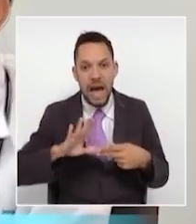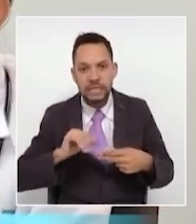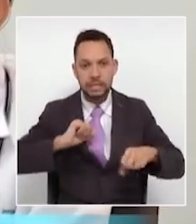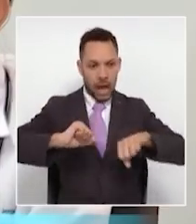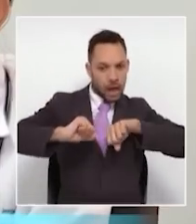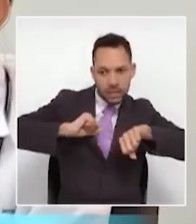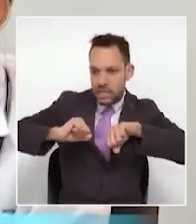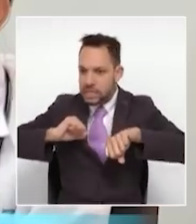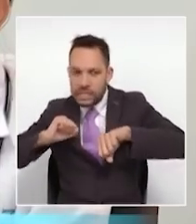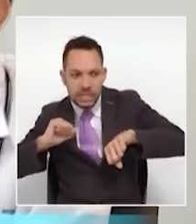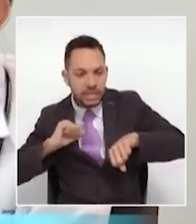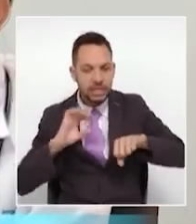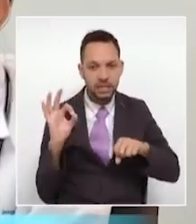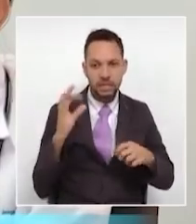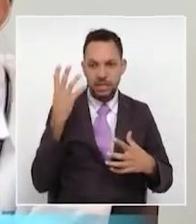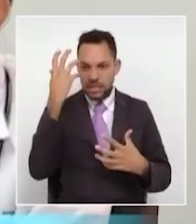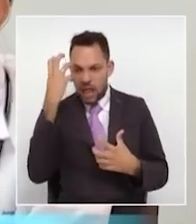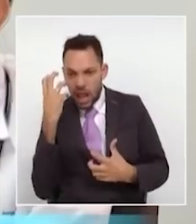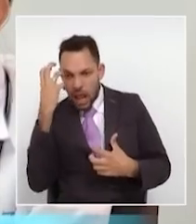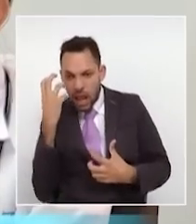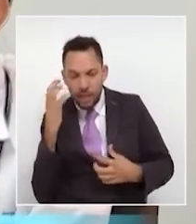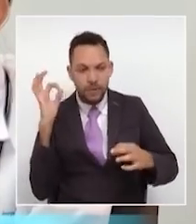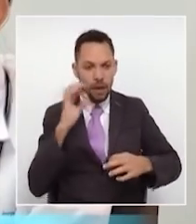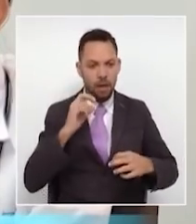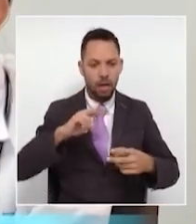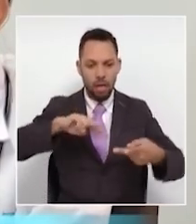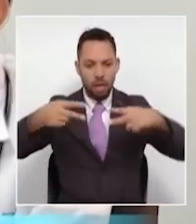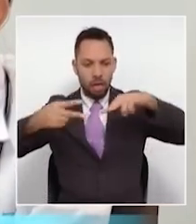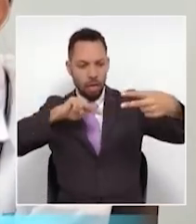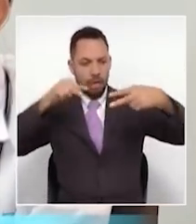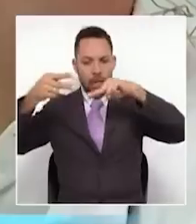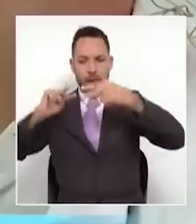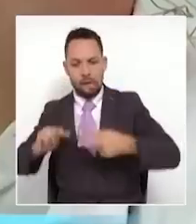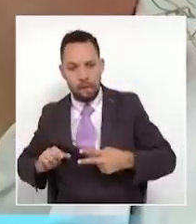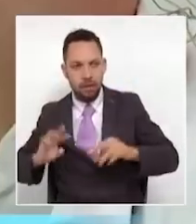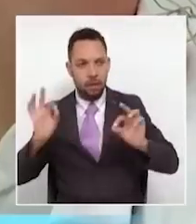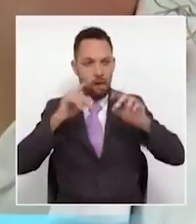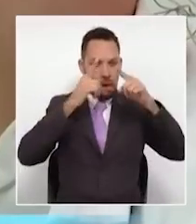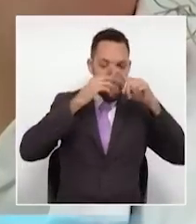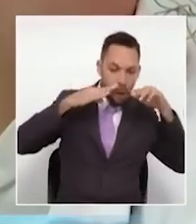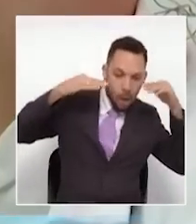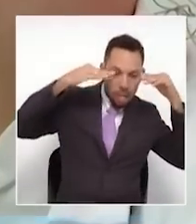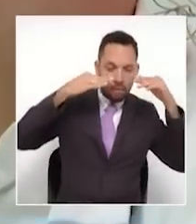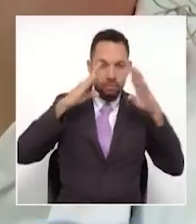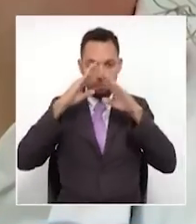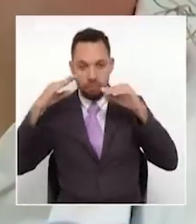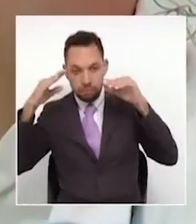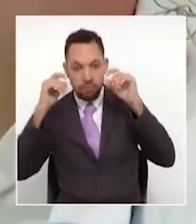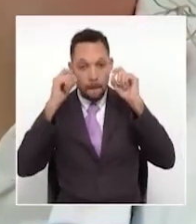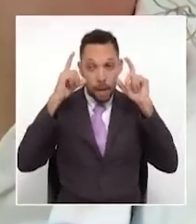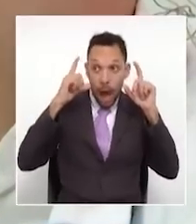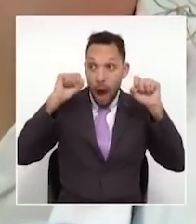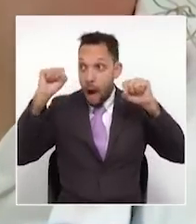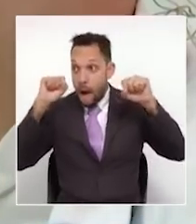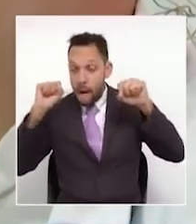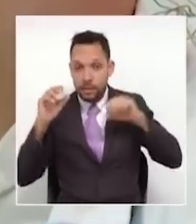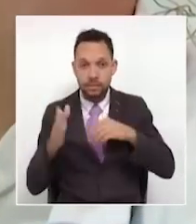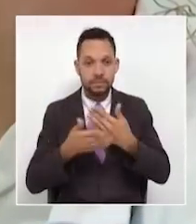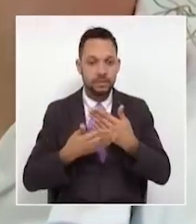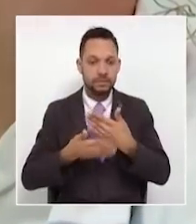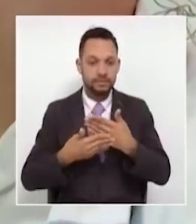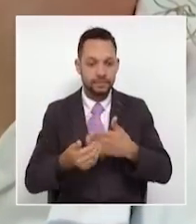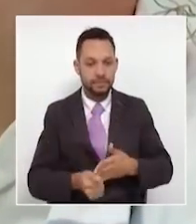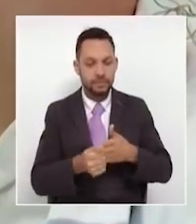de inquietud motora de alteración de insomnio de ataques de pánico entonces lo que nosotros podemos